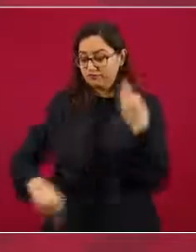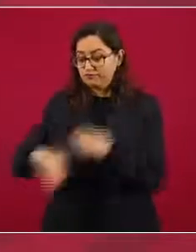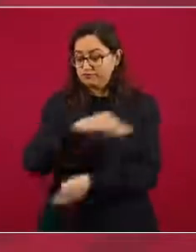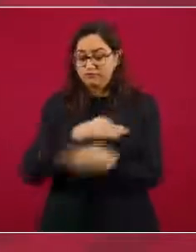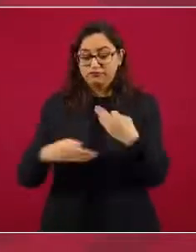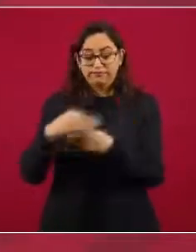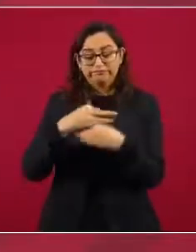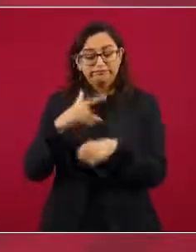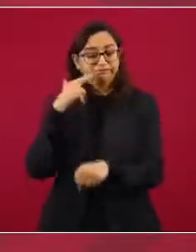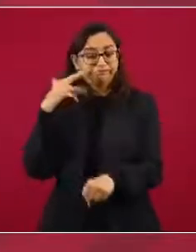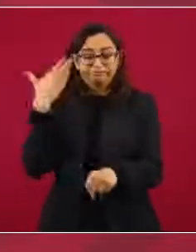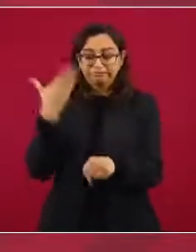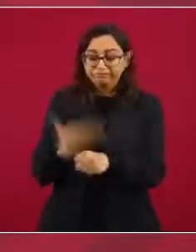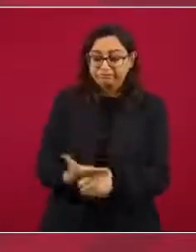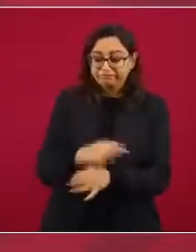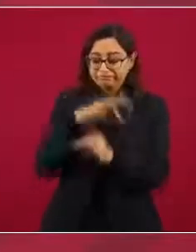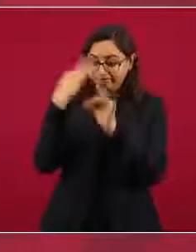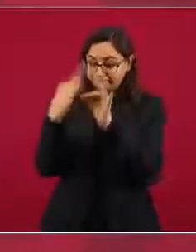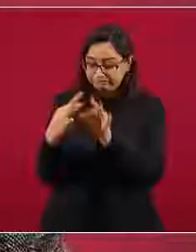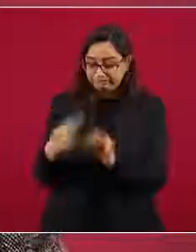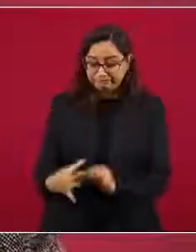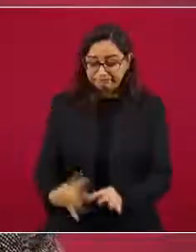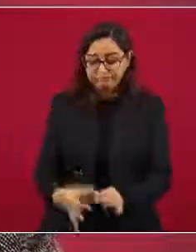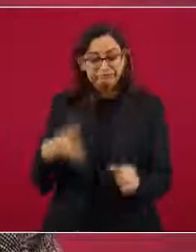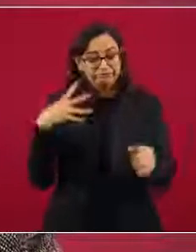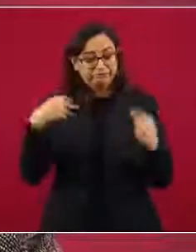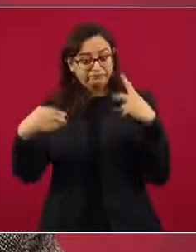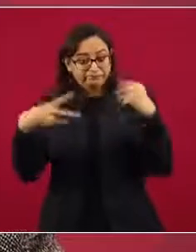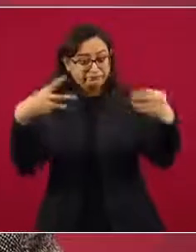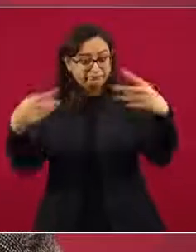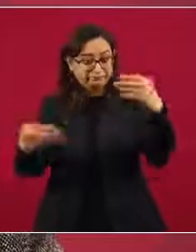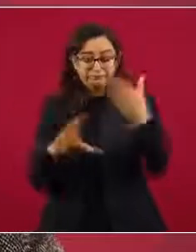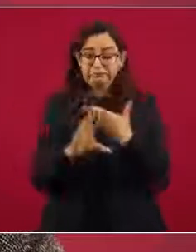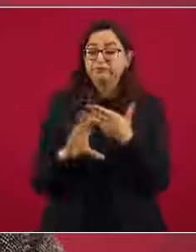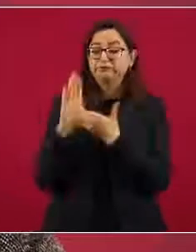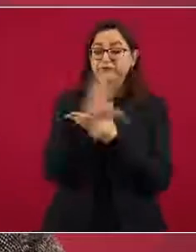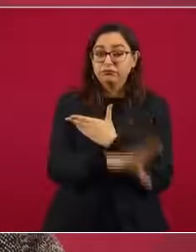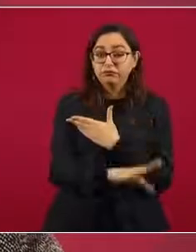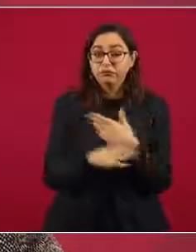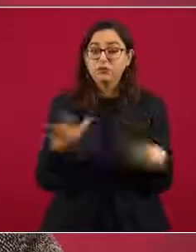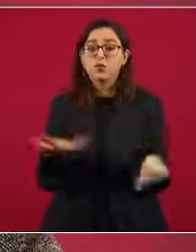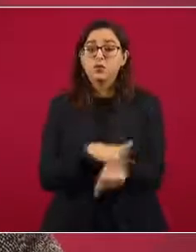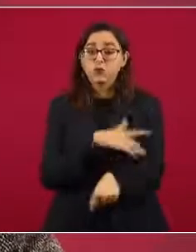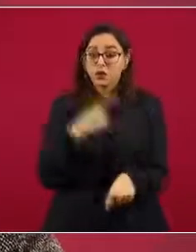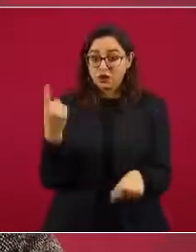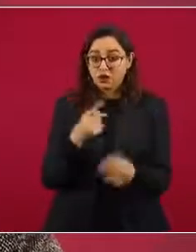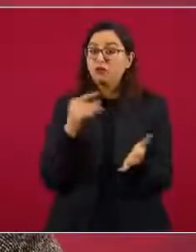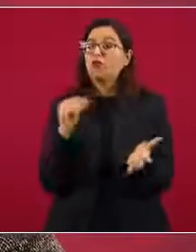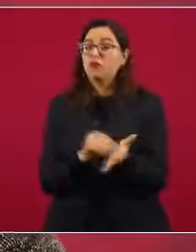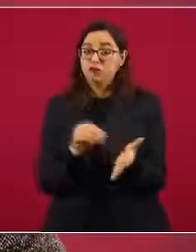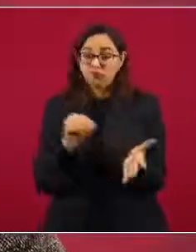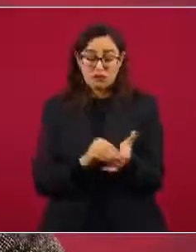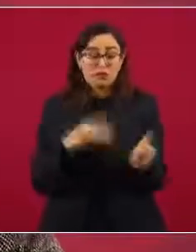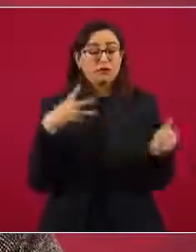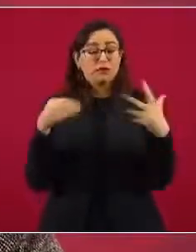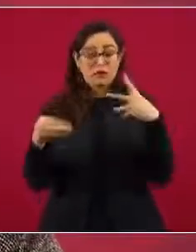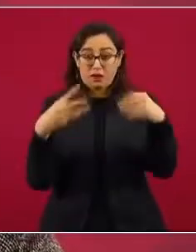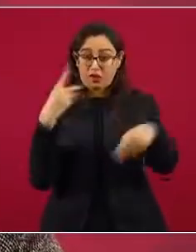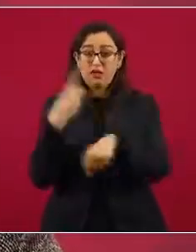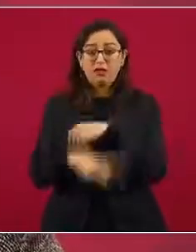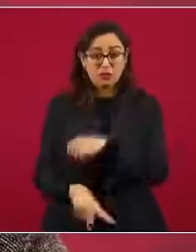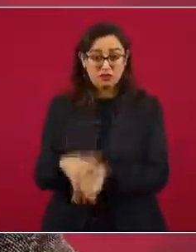la pandemia del COVID-19 sigue causando estragos y lo más importante de todo, lo